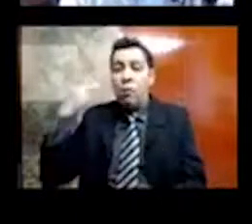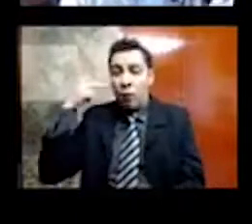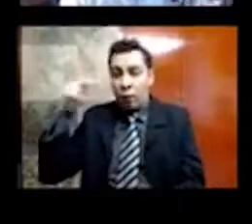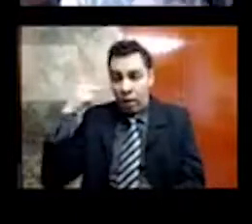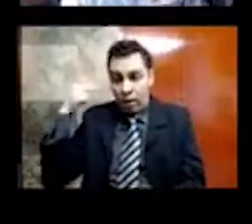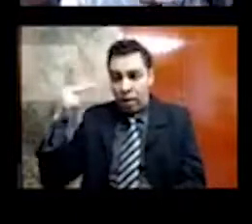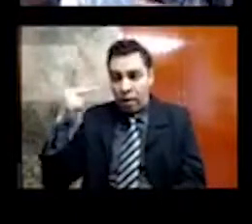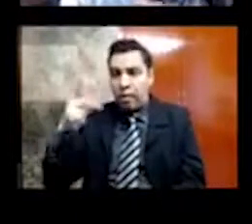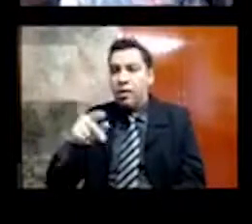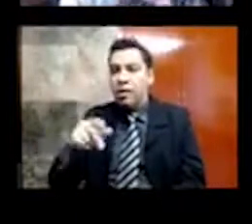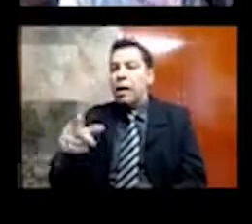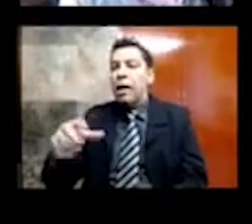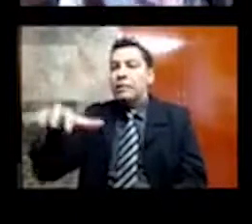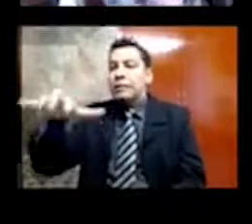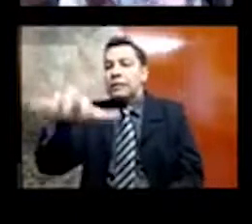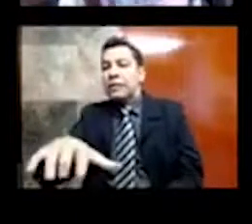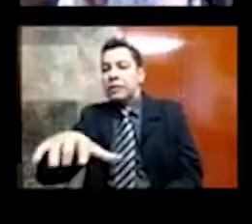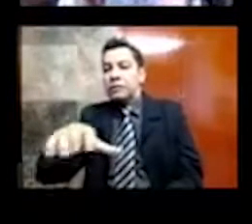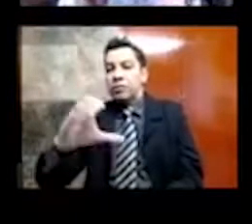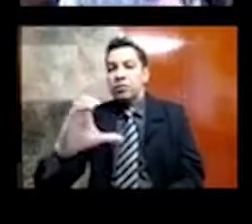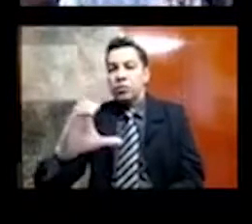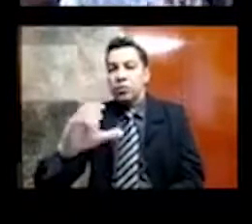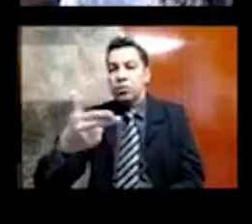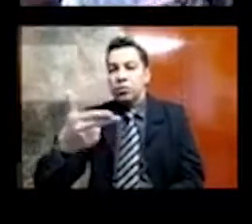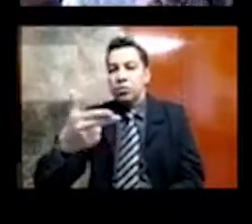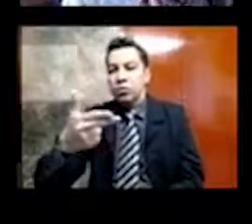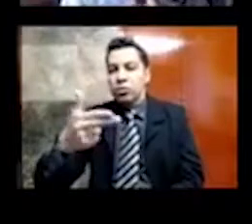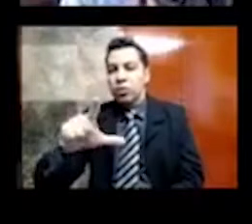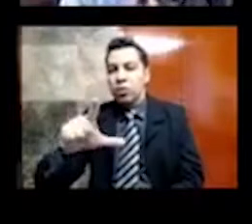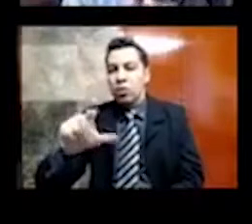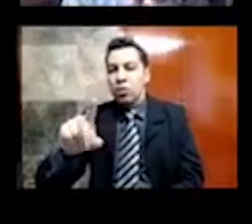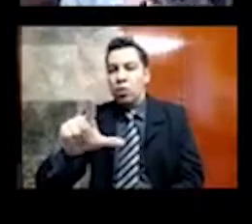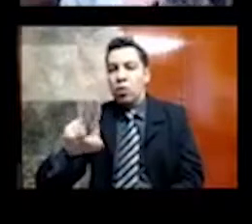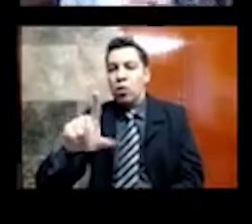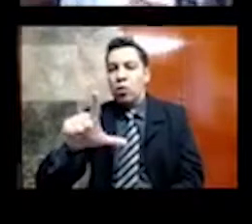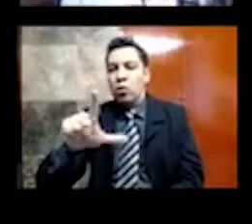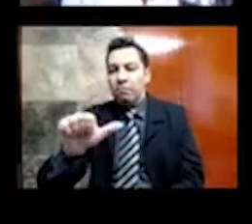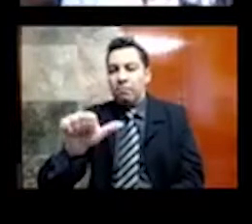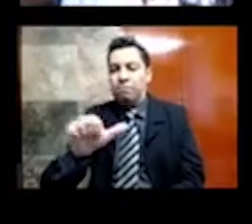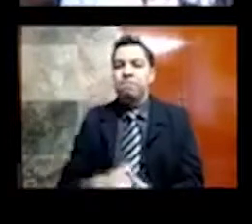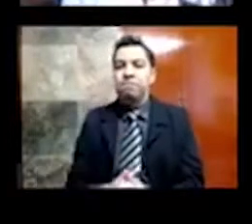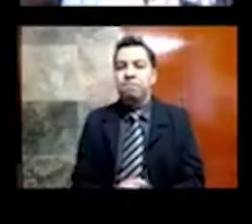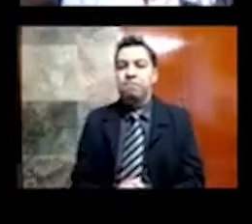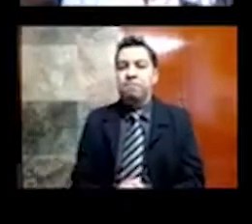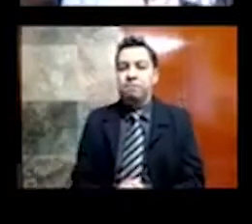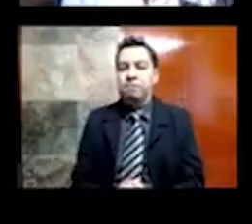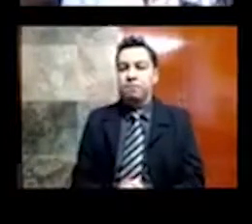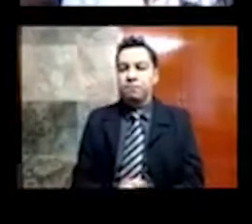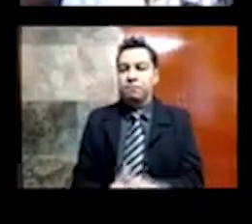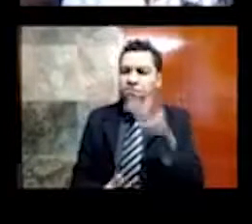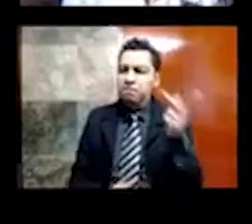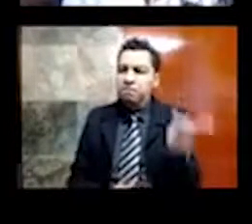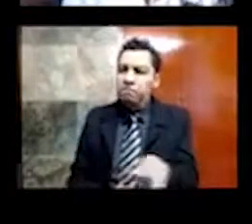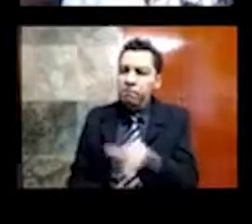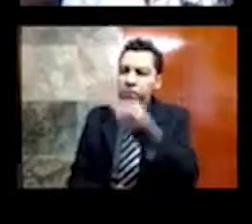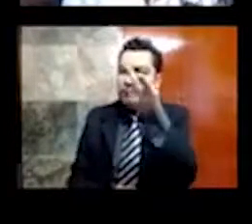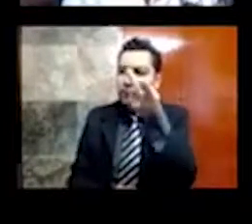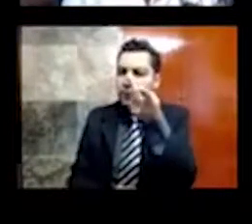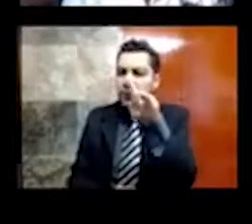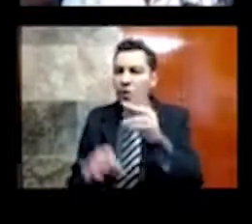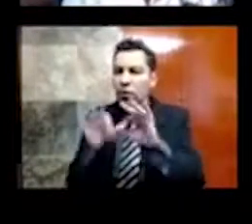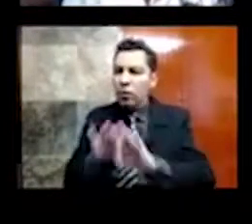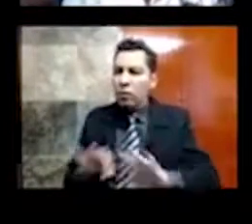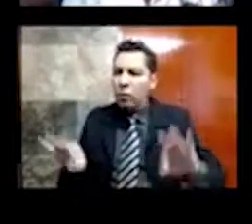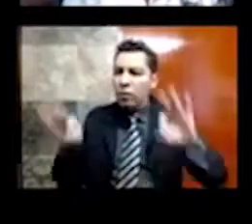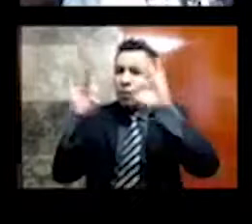Cholula. Y entonces aquí es que sigue, por favor. Yo te diría, ¿cuál es entonces esta gran importancia de